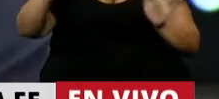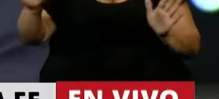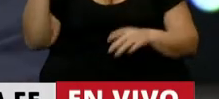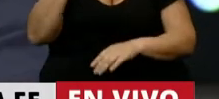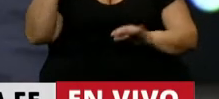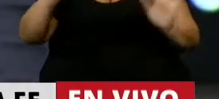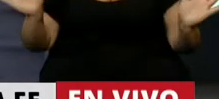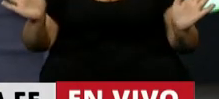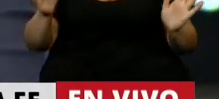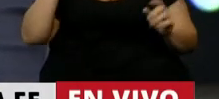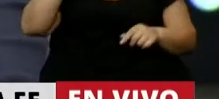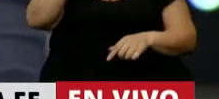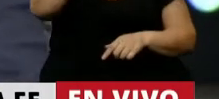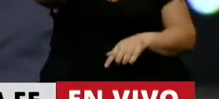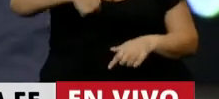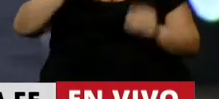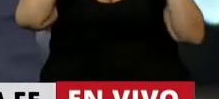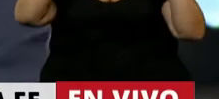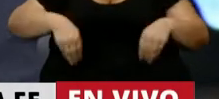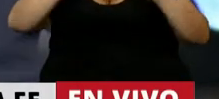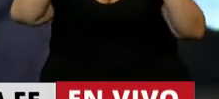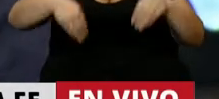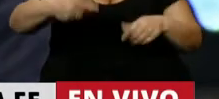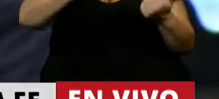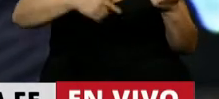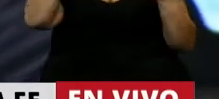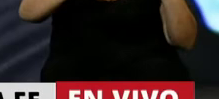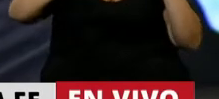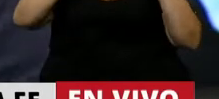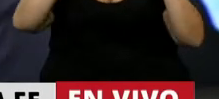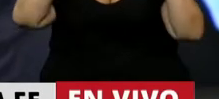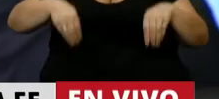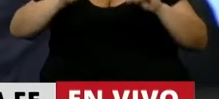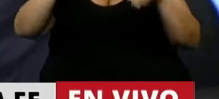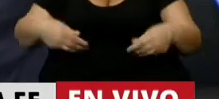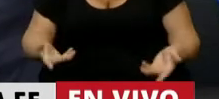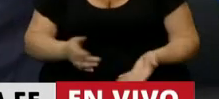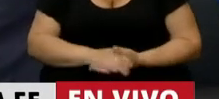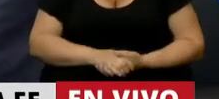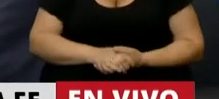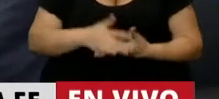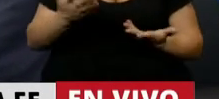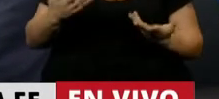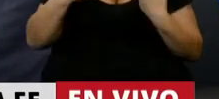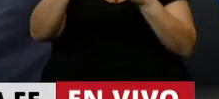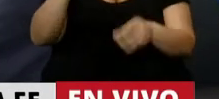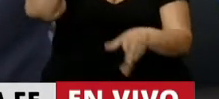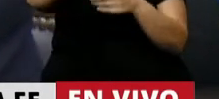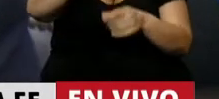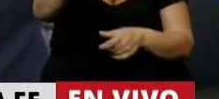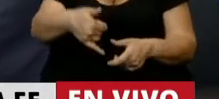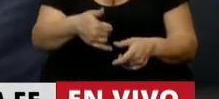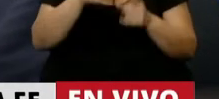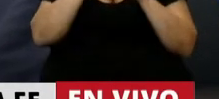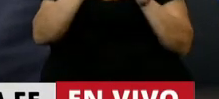No es cierto. Y esto nos llevó a fracaso en distintos gobiernos. Pero defiendo la inclusión, pero a